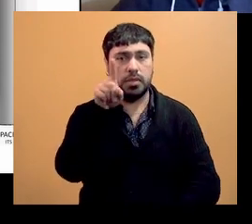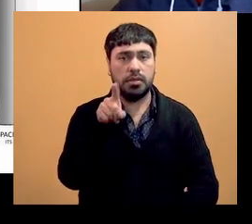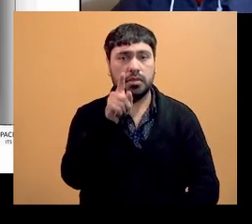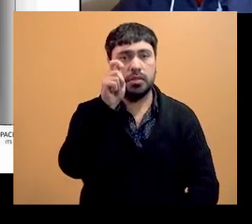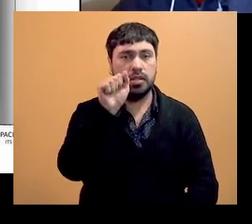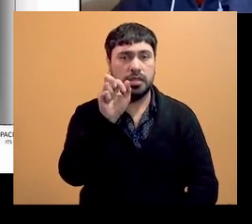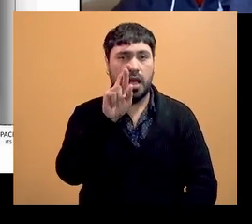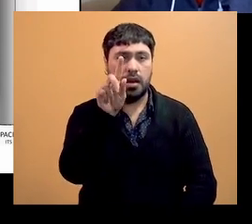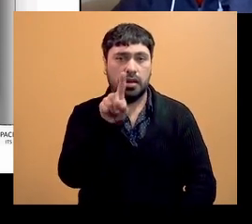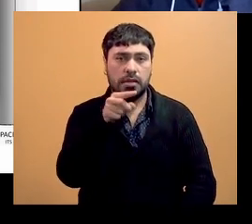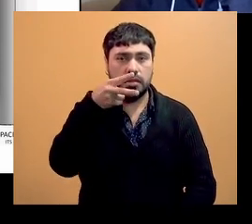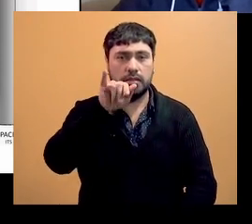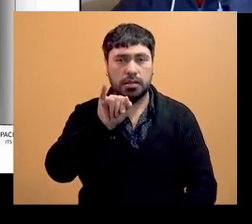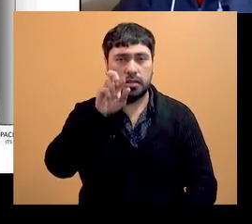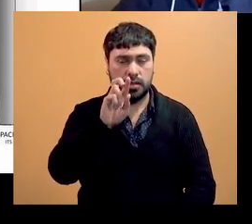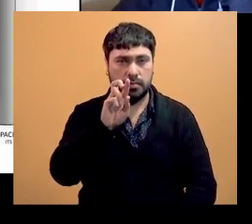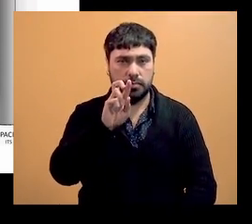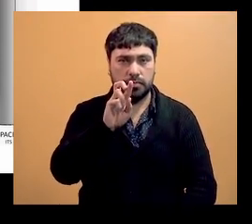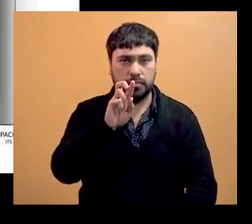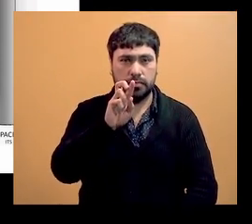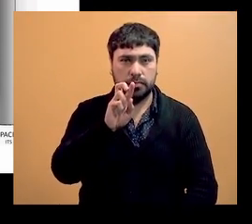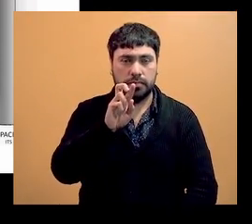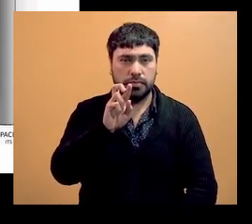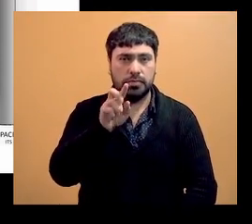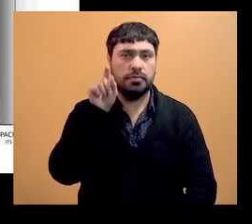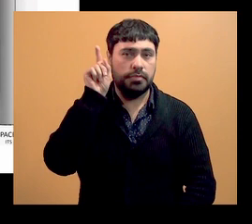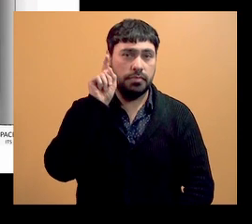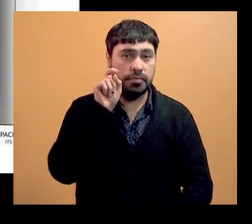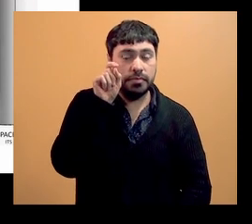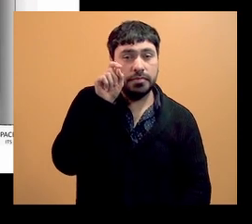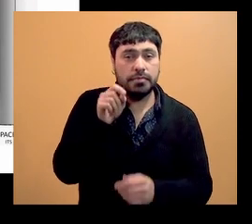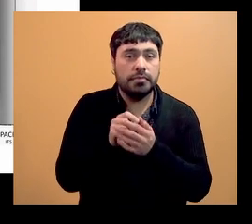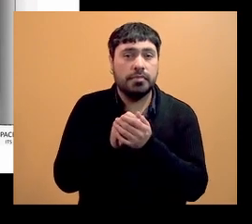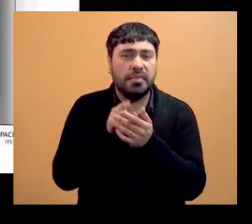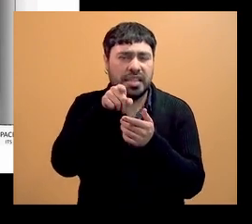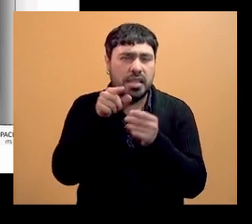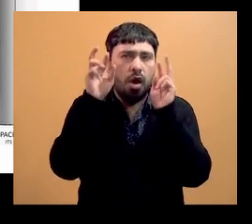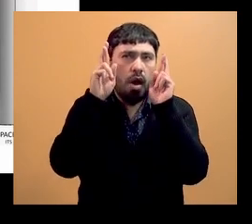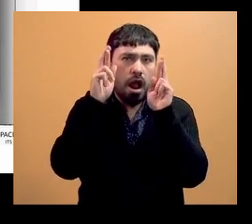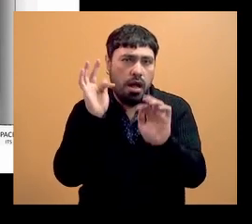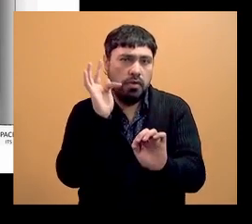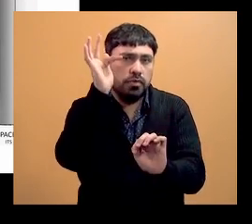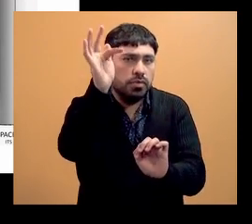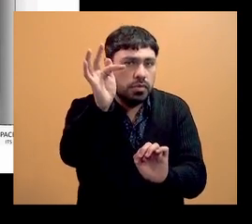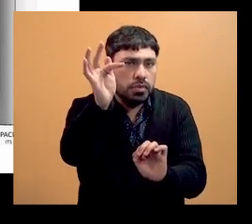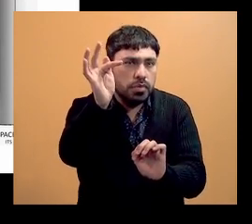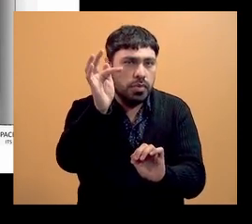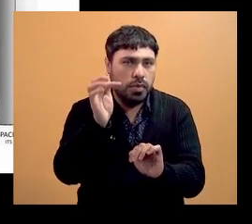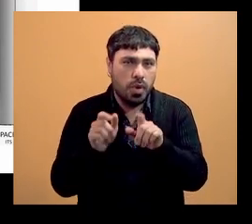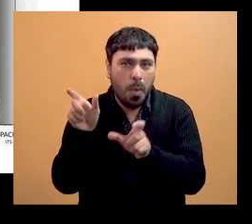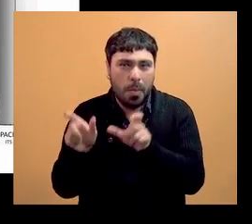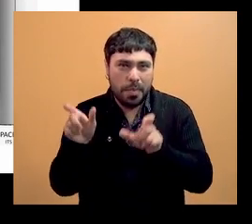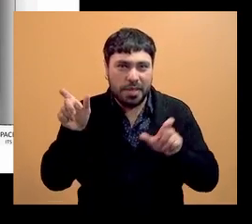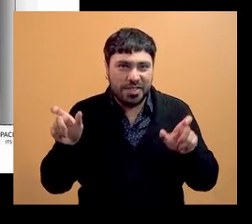desarrollar que está desarrollando realmente en este momento SpaceX y que pretende llevar tripulaciones de mayor envergadura a la Luna y luego a